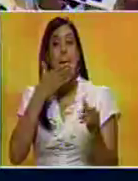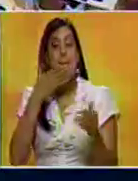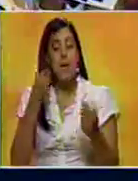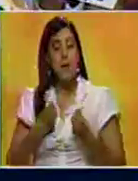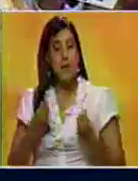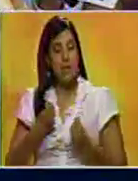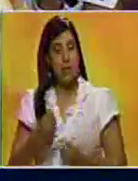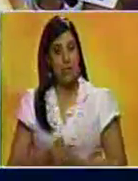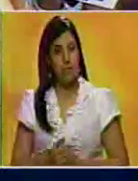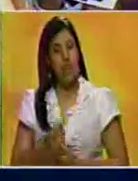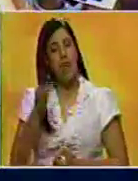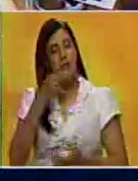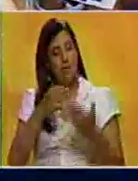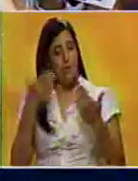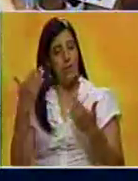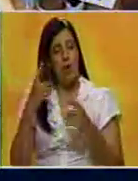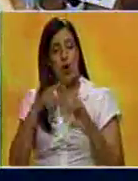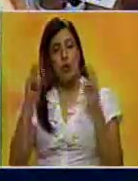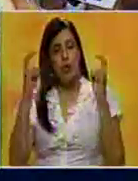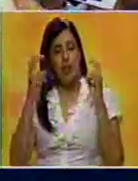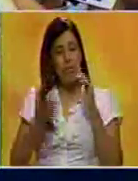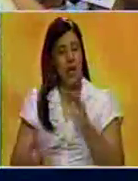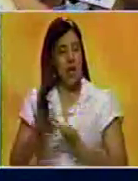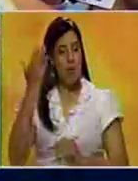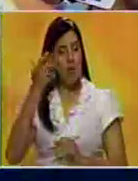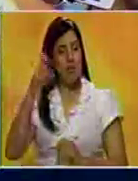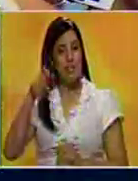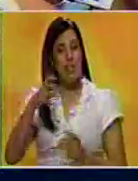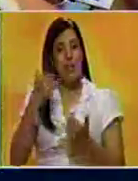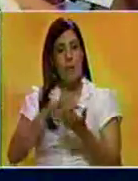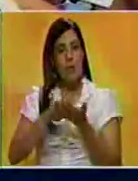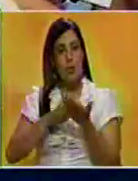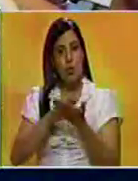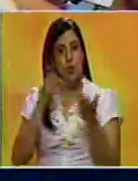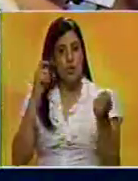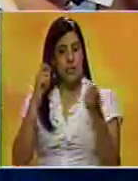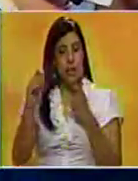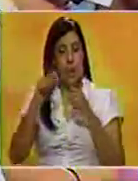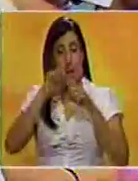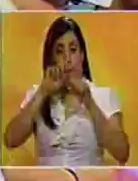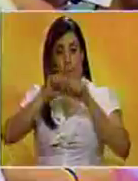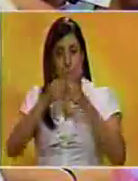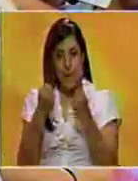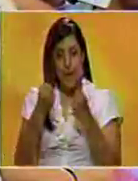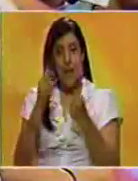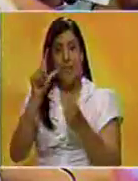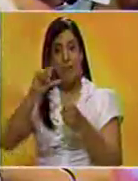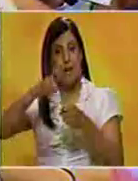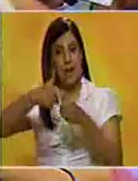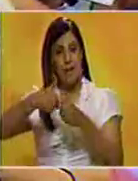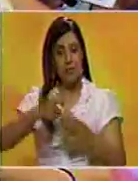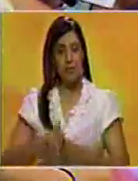en la calidad de vida a carreño señaló como tema fundamental la necesidad de solventar la distribución de pan y gas doméstico